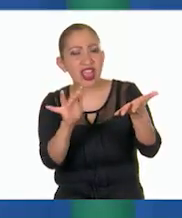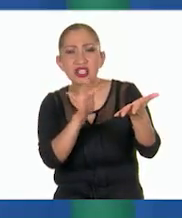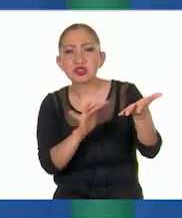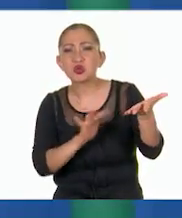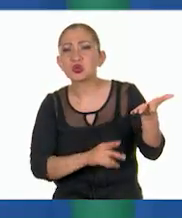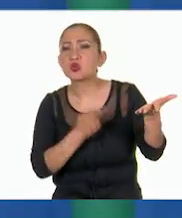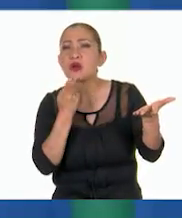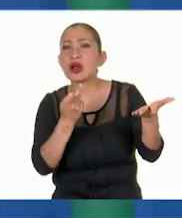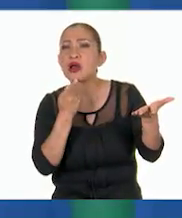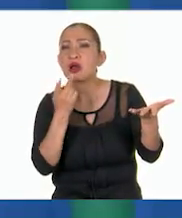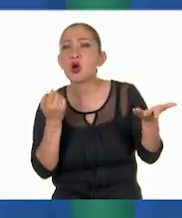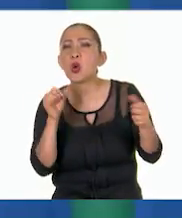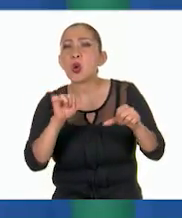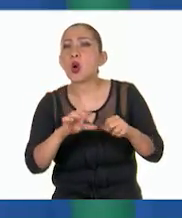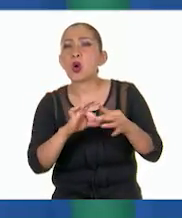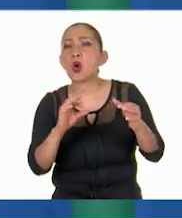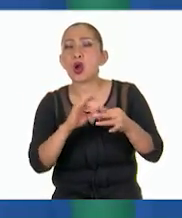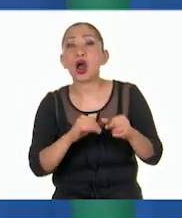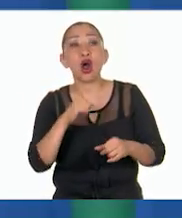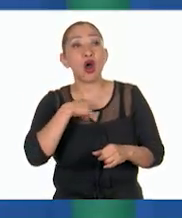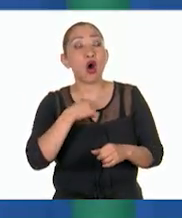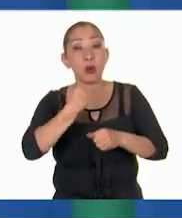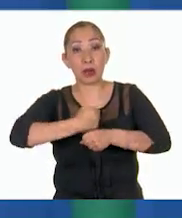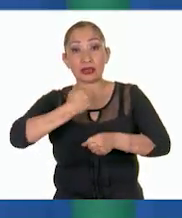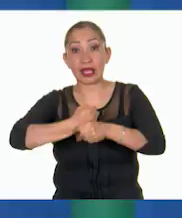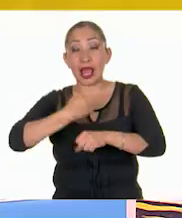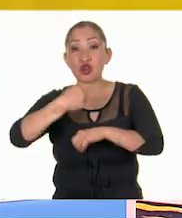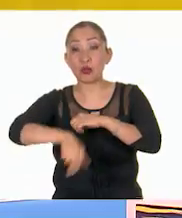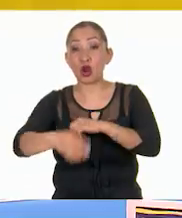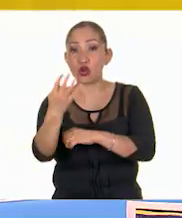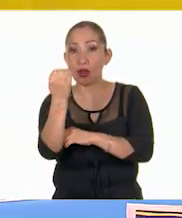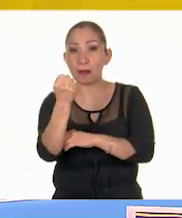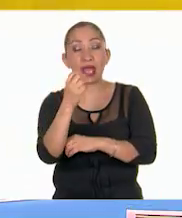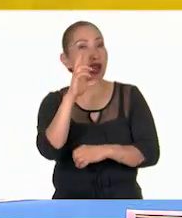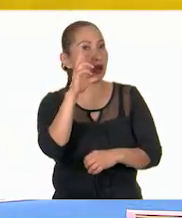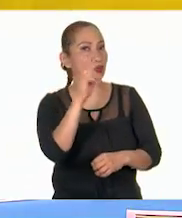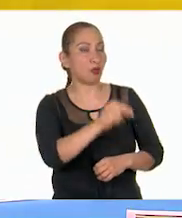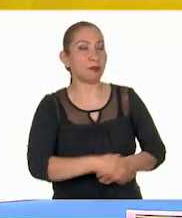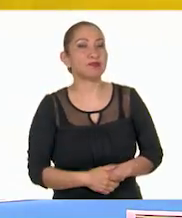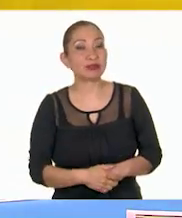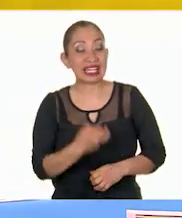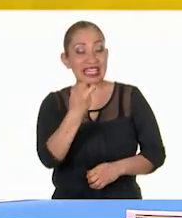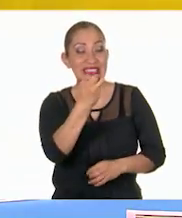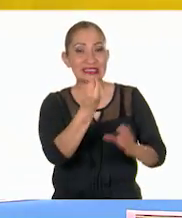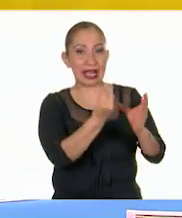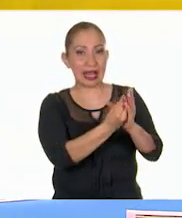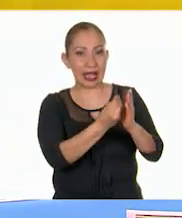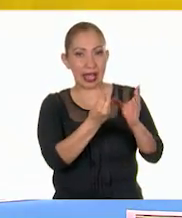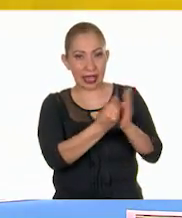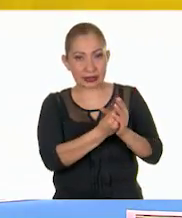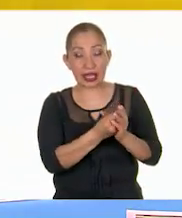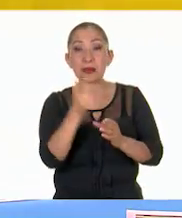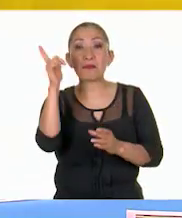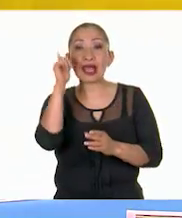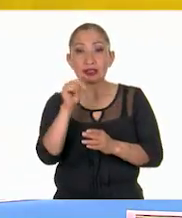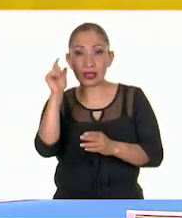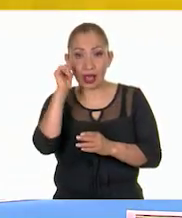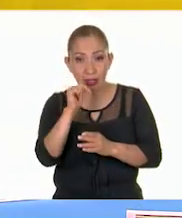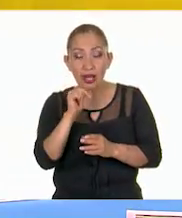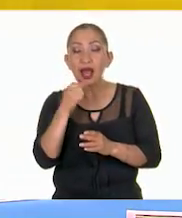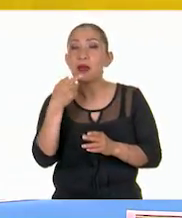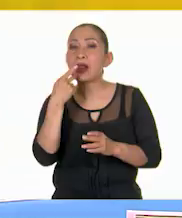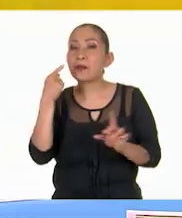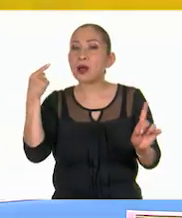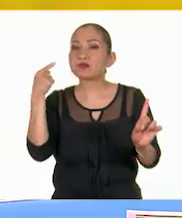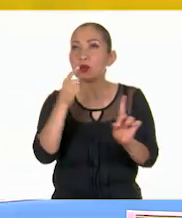trabajar? ¿Comenzaremos la práctica social del lenguaje número 9? No, María. Esta clase y la de mañana las